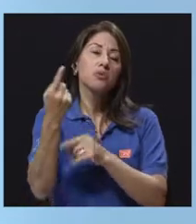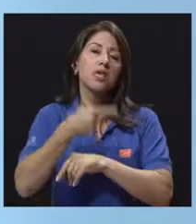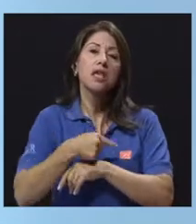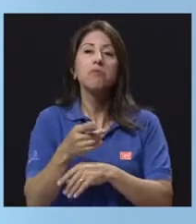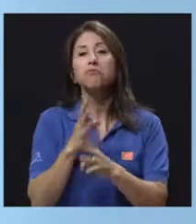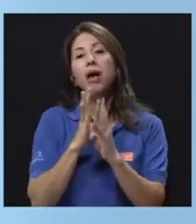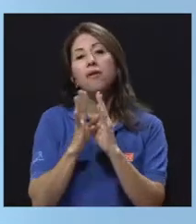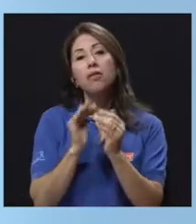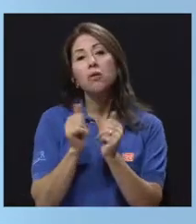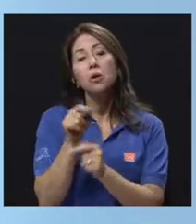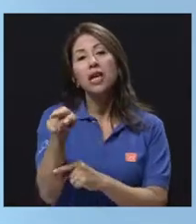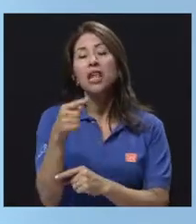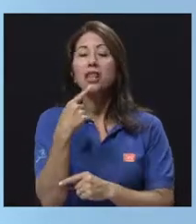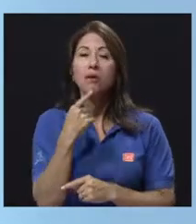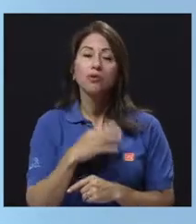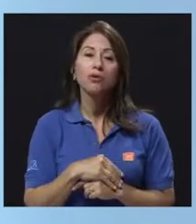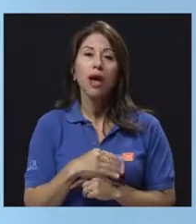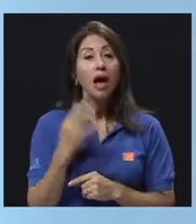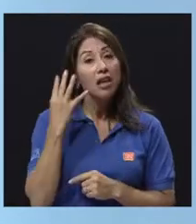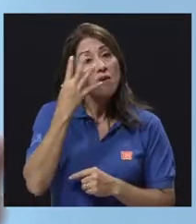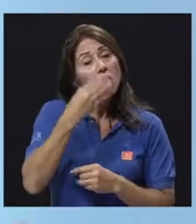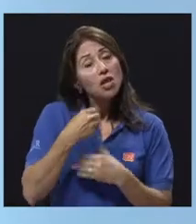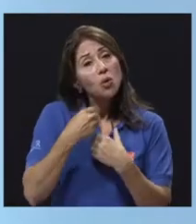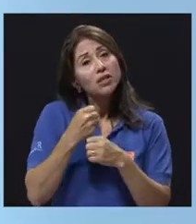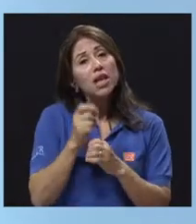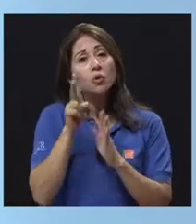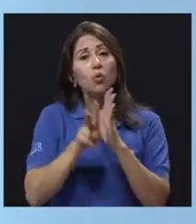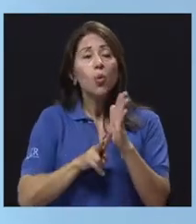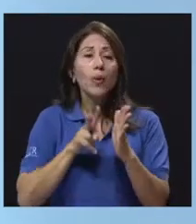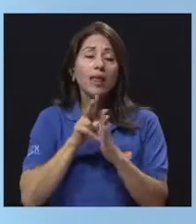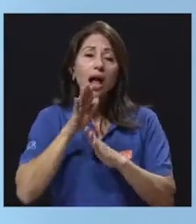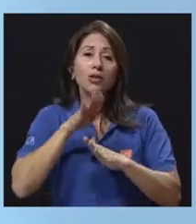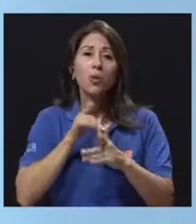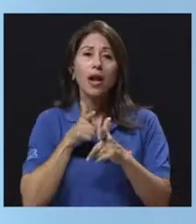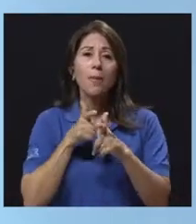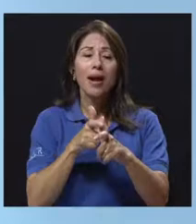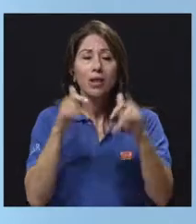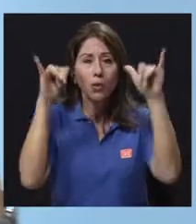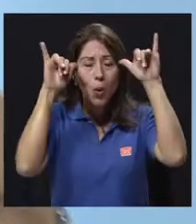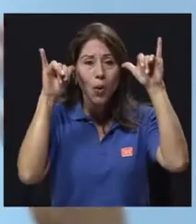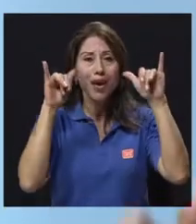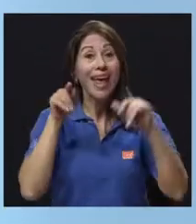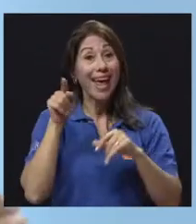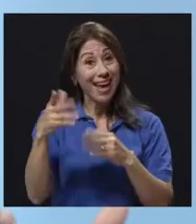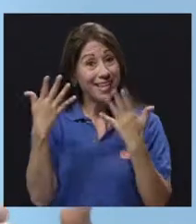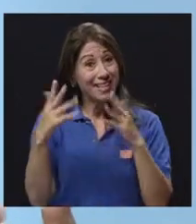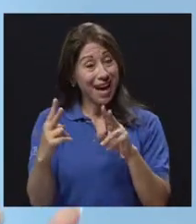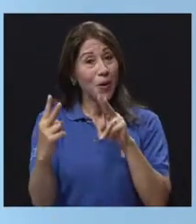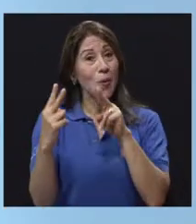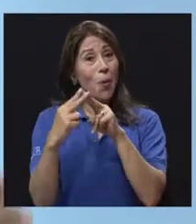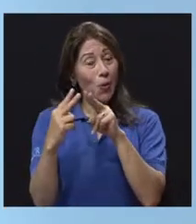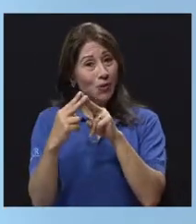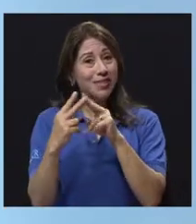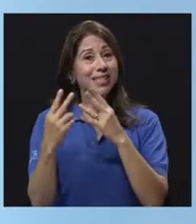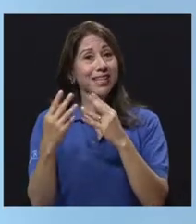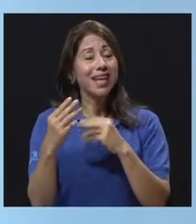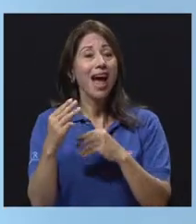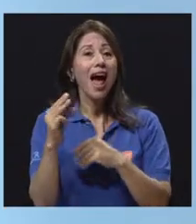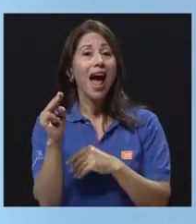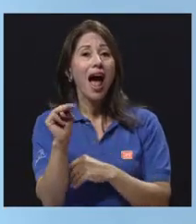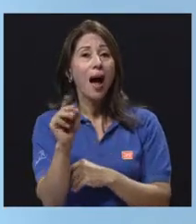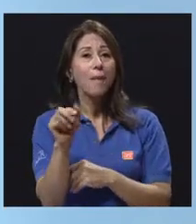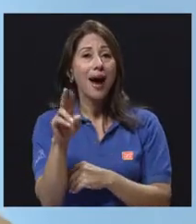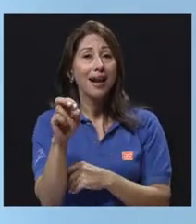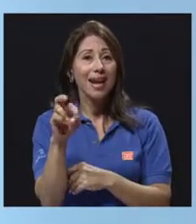¿verdad? Dijimos, qué bonito hacer esto, tenemos pensado hacer como un documental sobre la maratón. Ella conocía a Marfer, ¿verdad? Que lo había